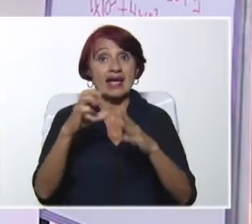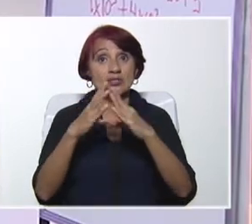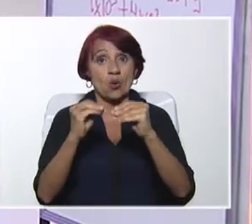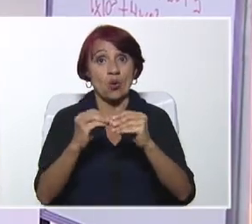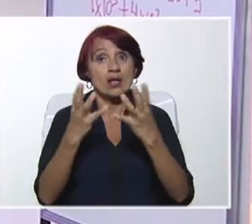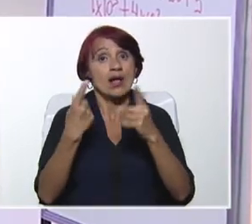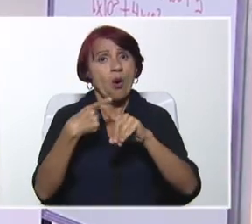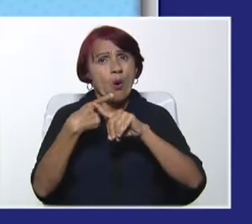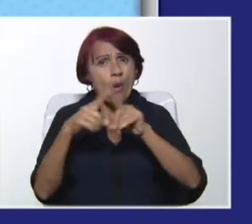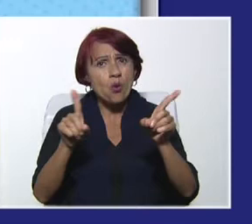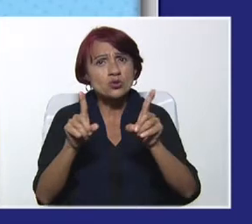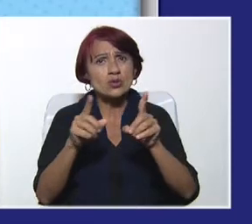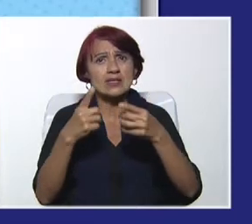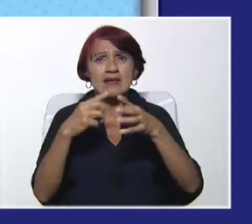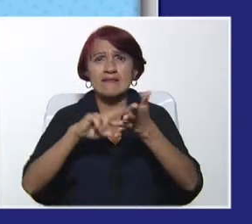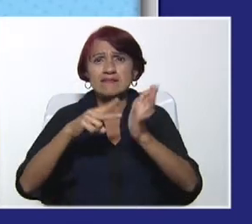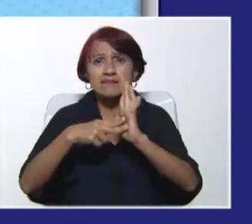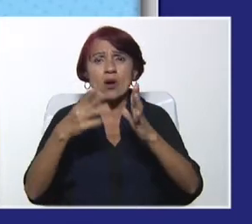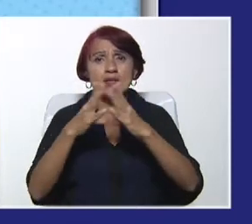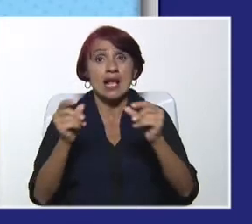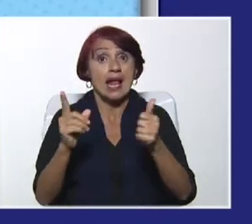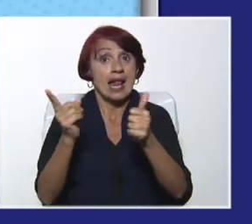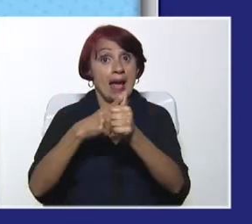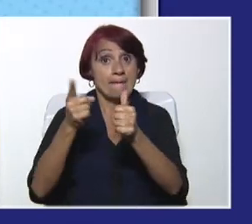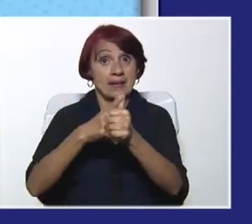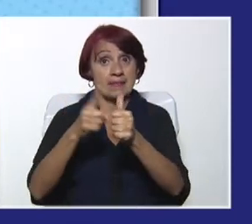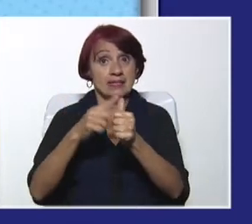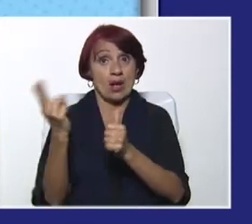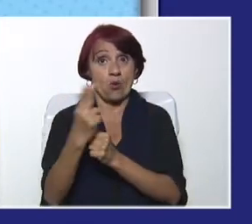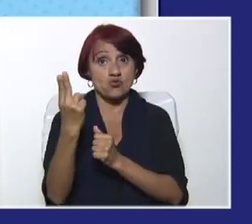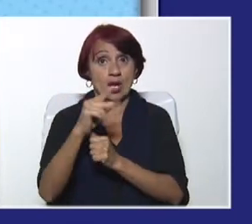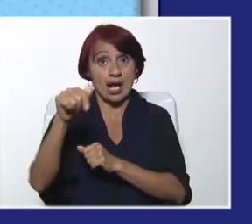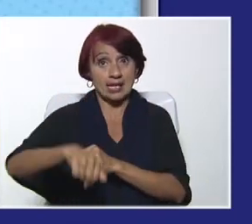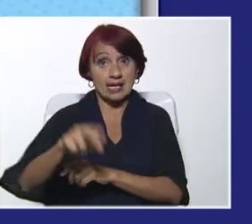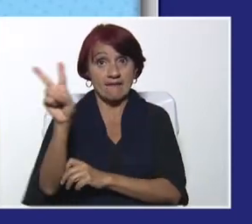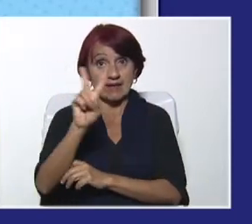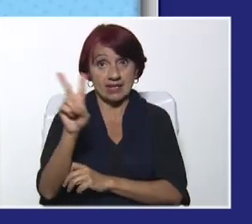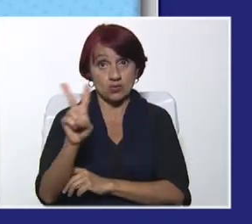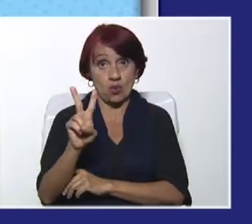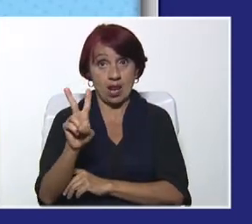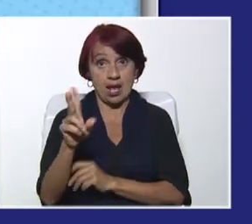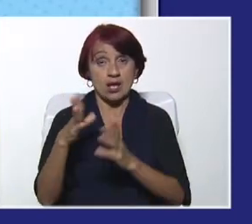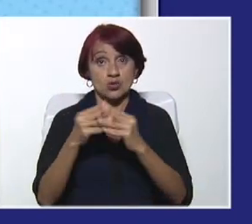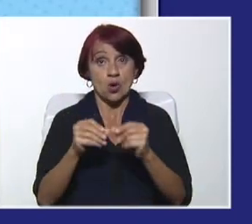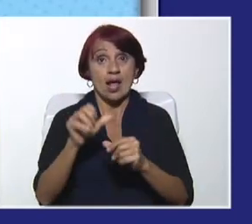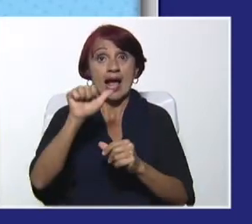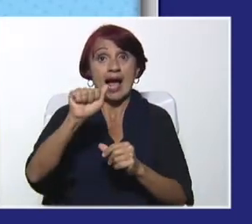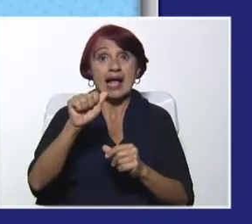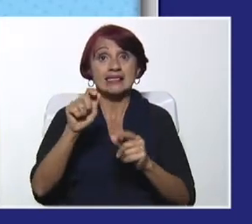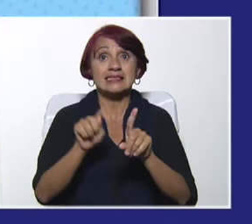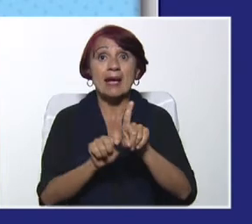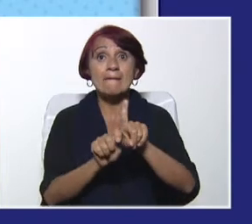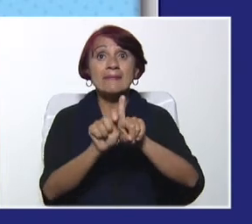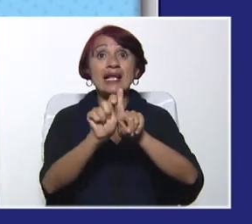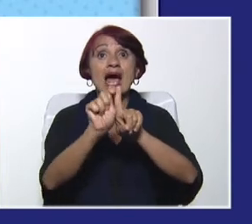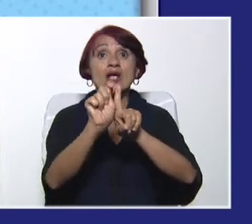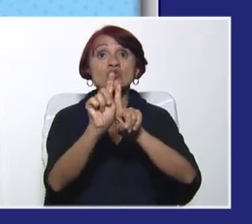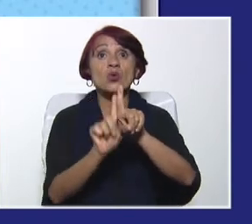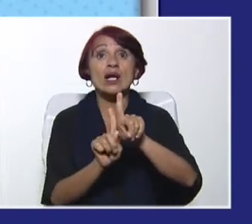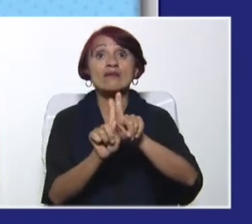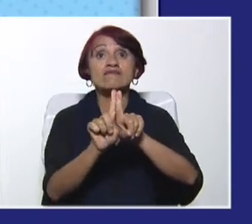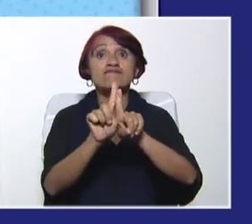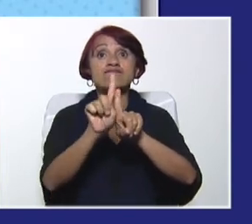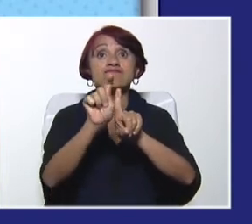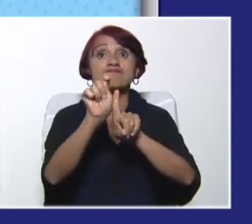Kelvin. ¿Qué pasa? La principal, la que utilizamos en Venezuela, es la Celsius y viene de los puntos